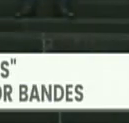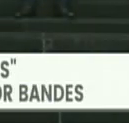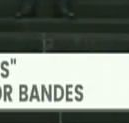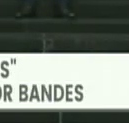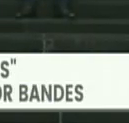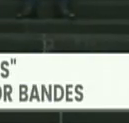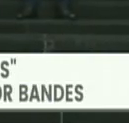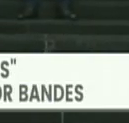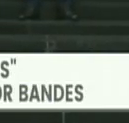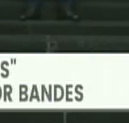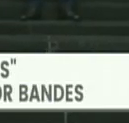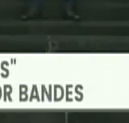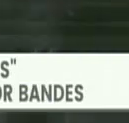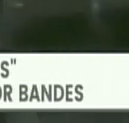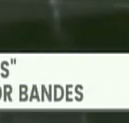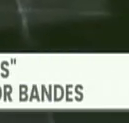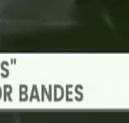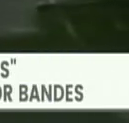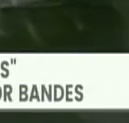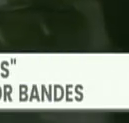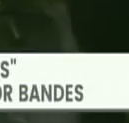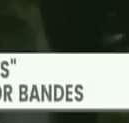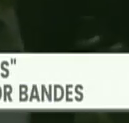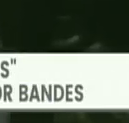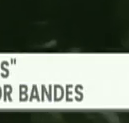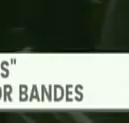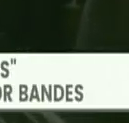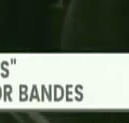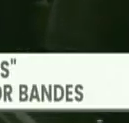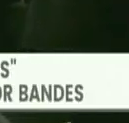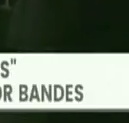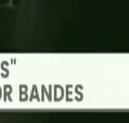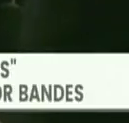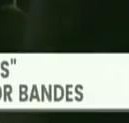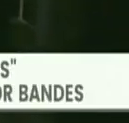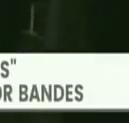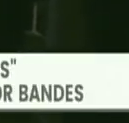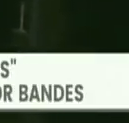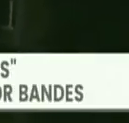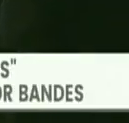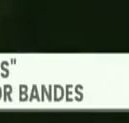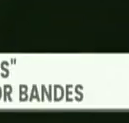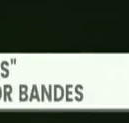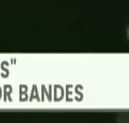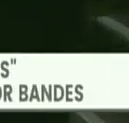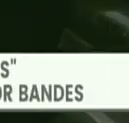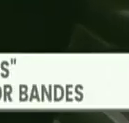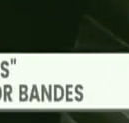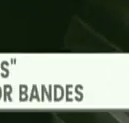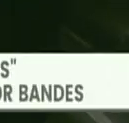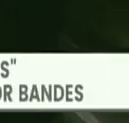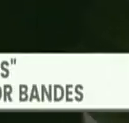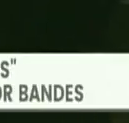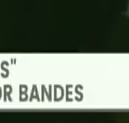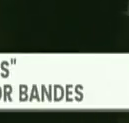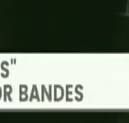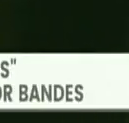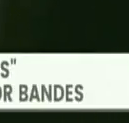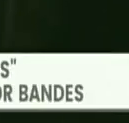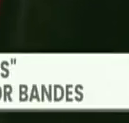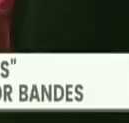Bandés, junto a Ediciones Emancipación, se llevó a cabo esta obra de tres